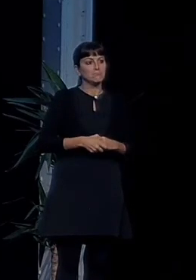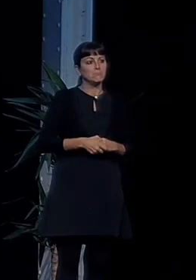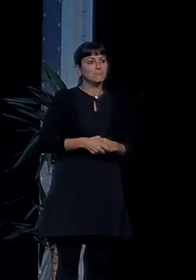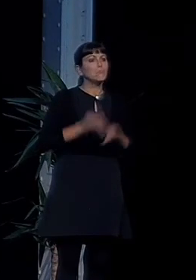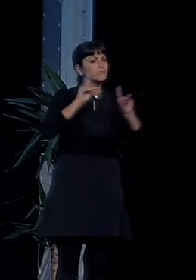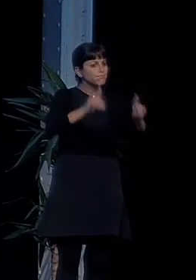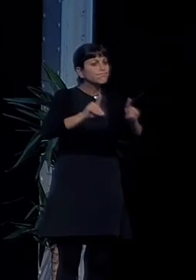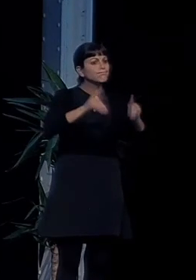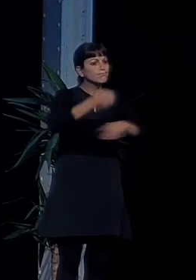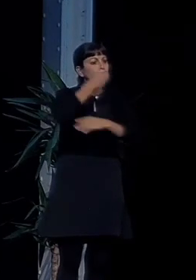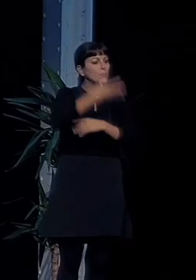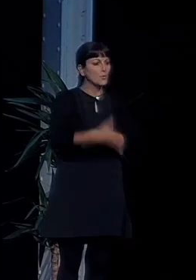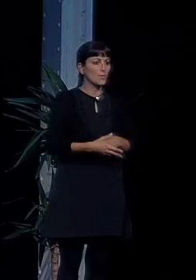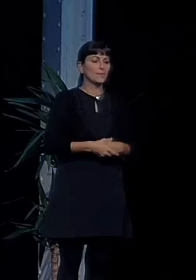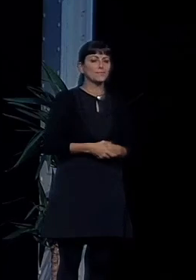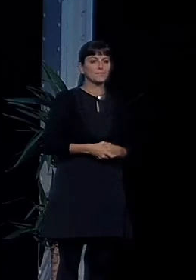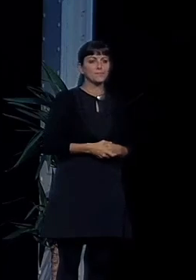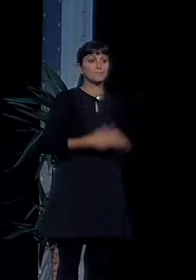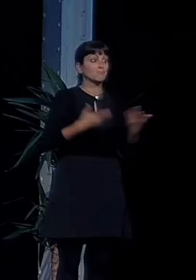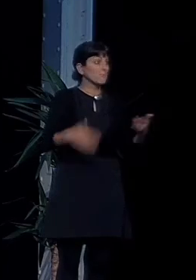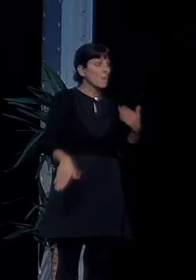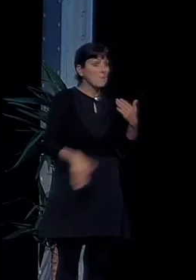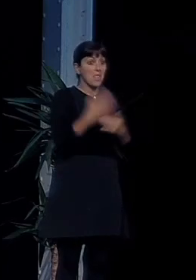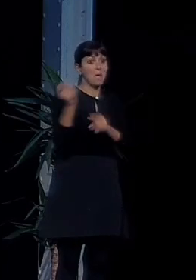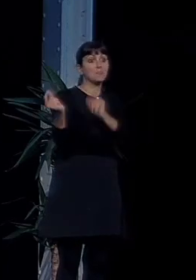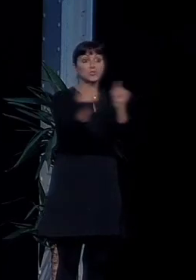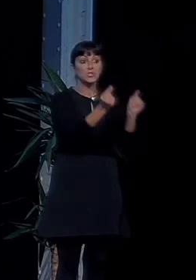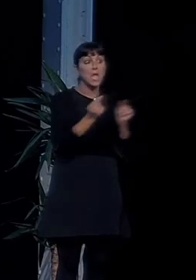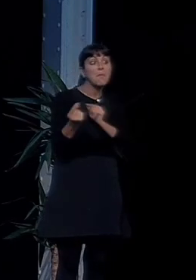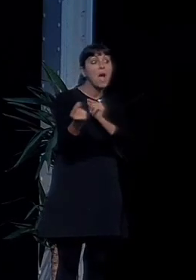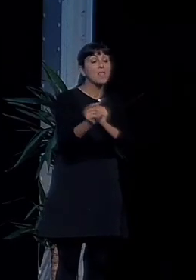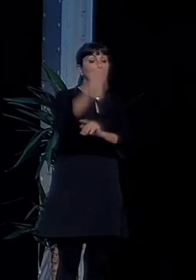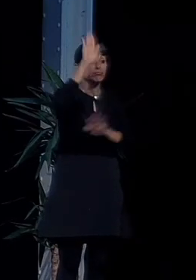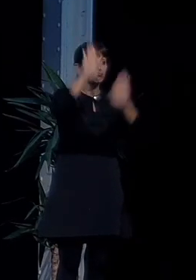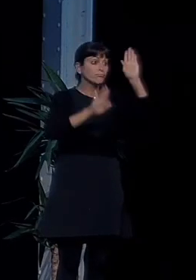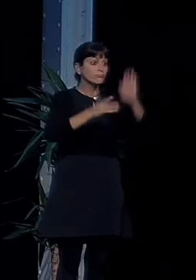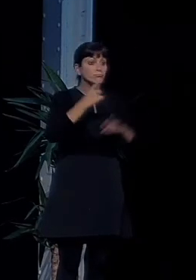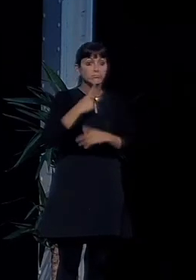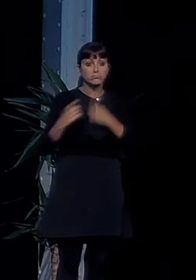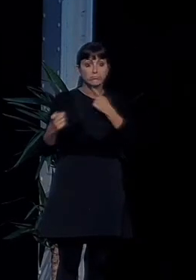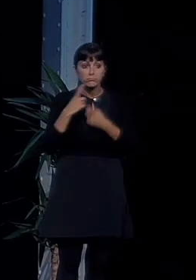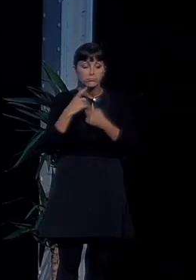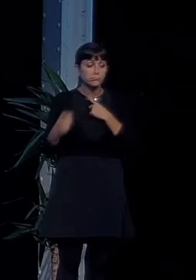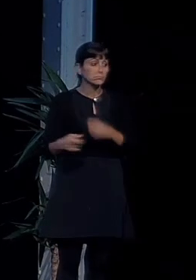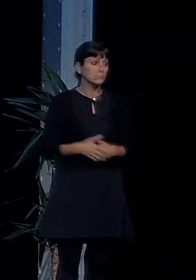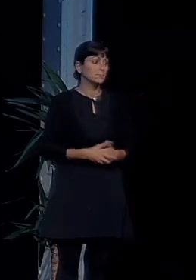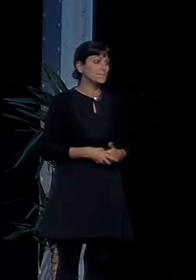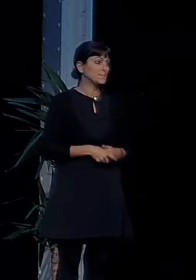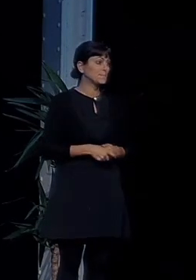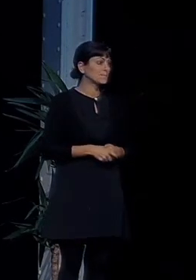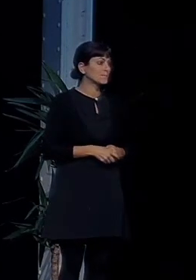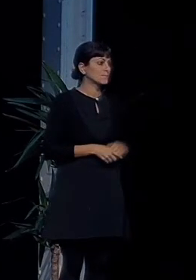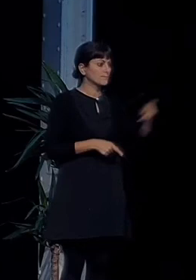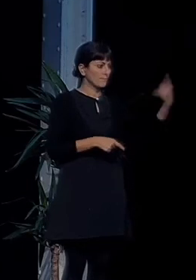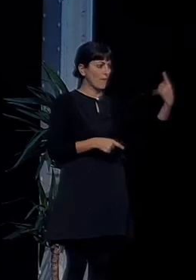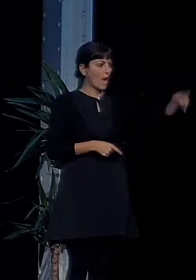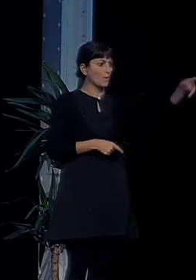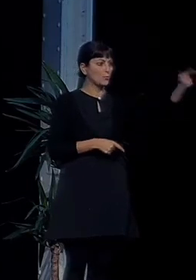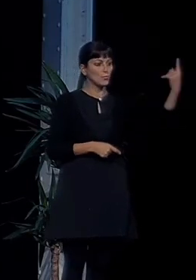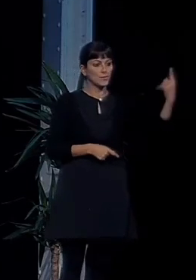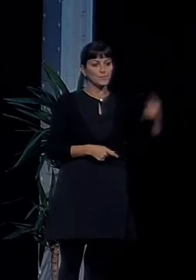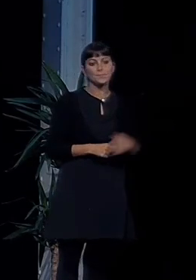Bueno, empezamos debate, ¿no? Palabras, palabras, palabras. Allí tenemos una.